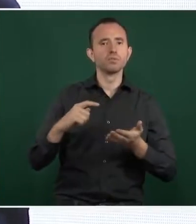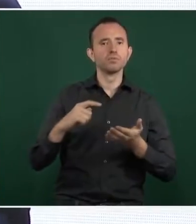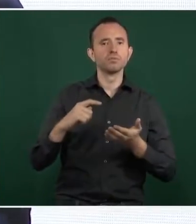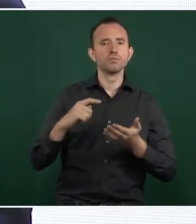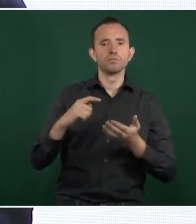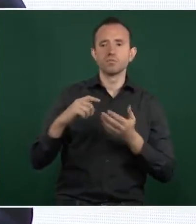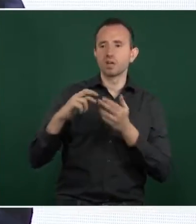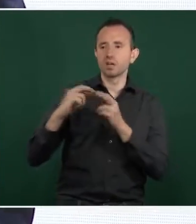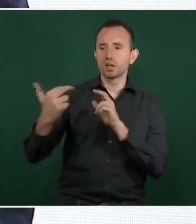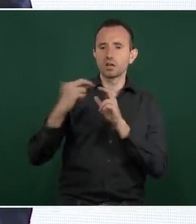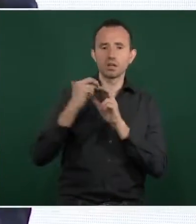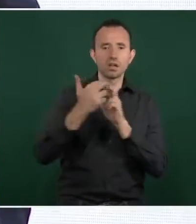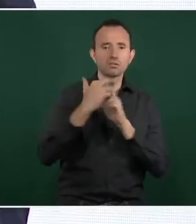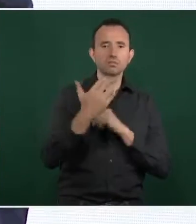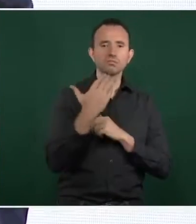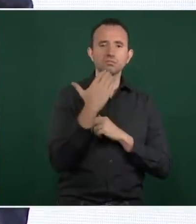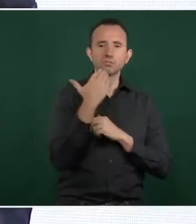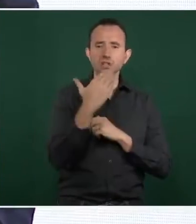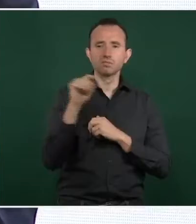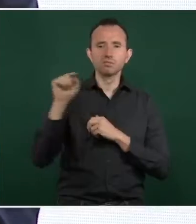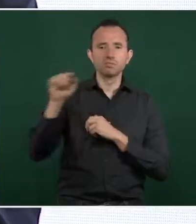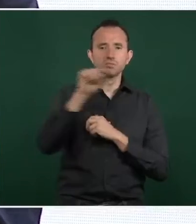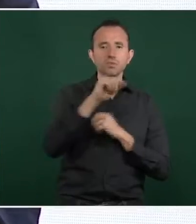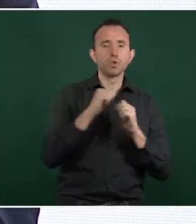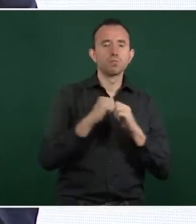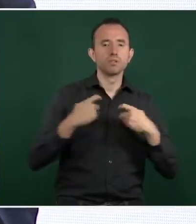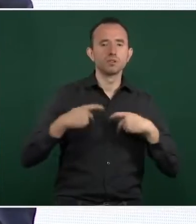y poner de ejemplo